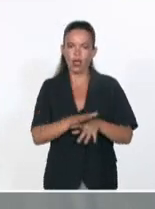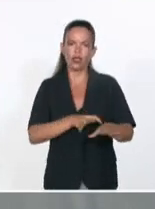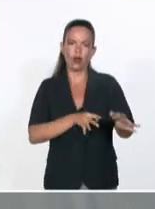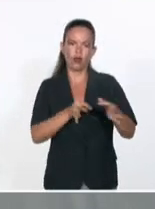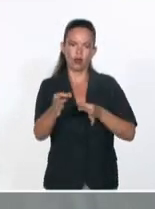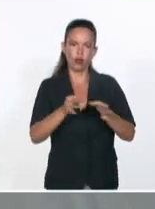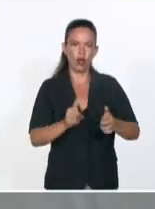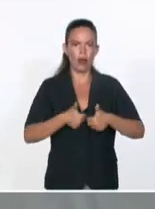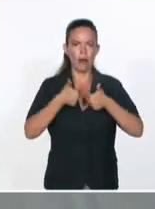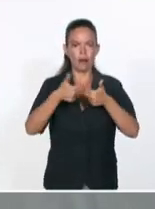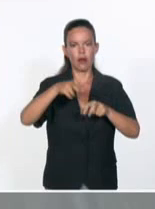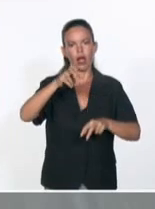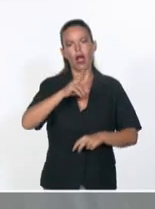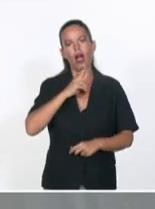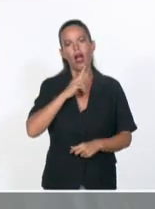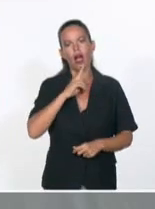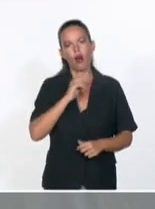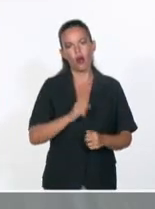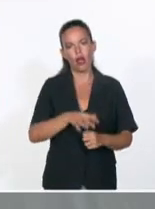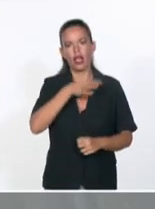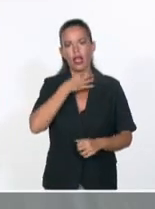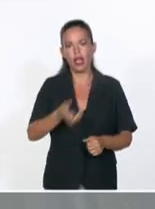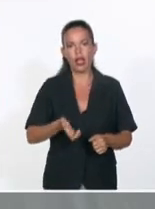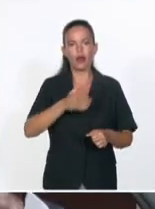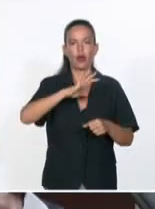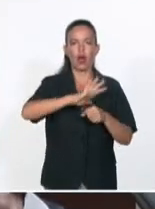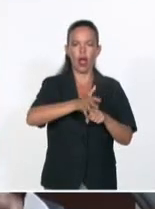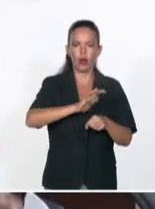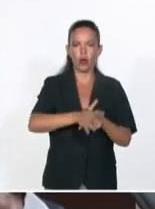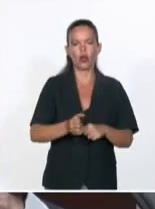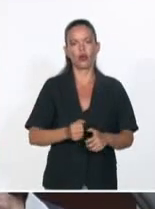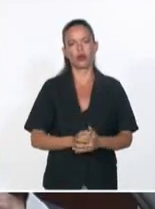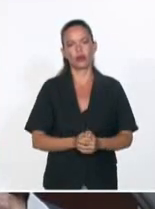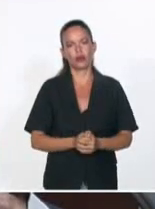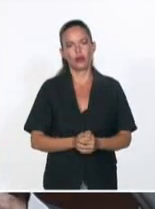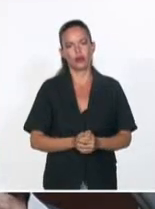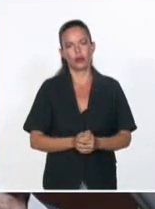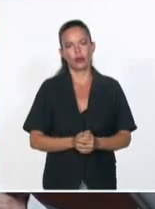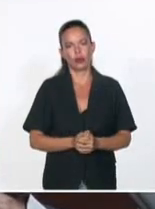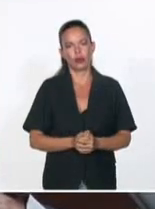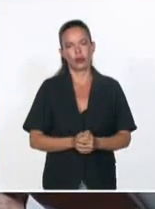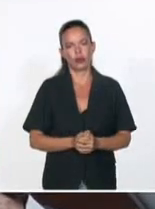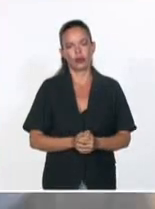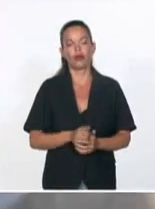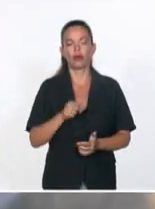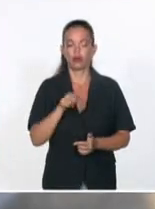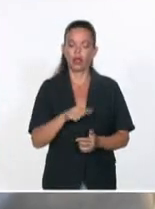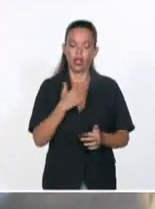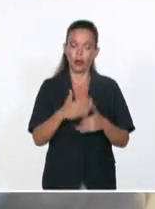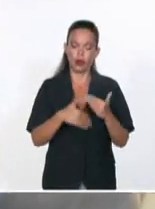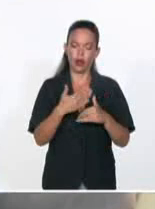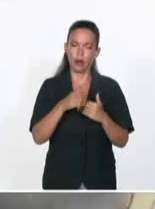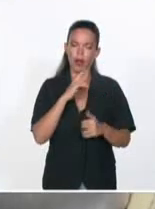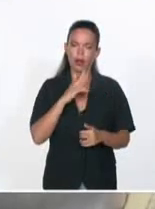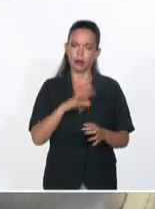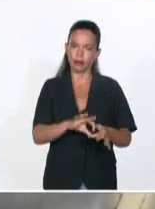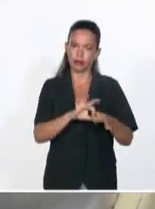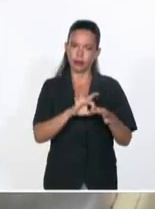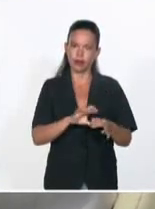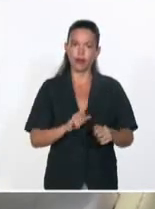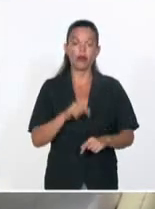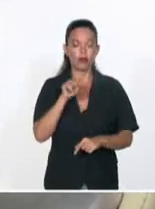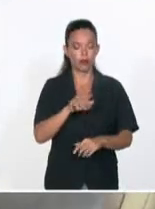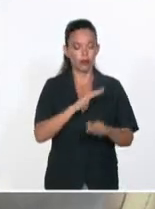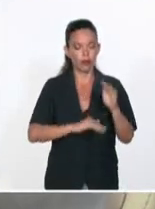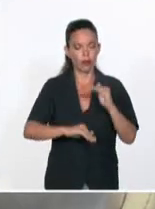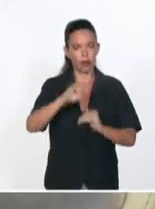Arroyo, que pasaría a los ciclos normales que hace tiempo lo tiene desplazado. Al intervenir en la reunión dirigida por el primer ministro Manuel Marrero Cruz, el